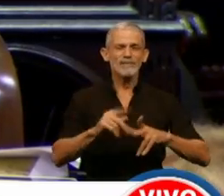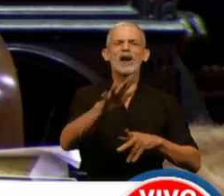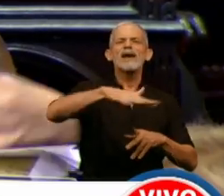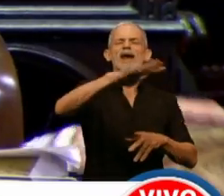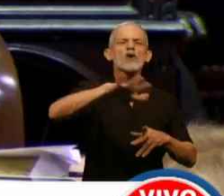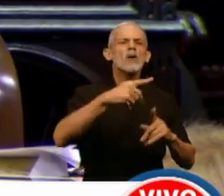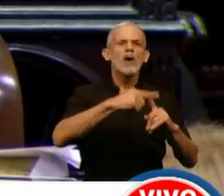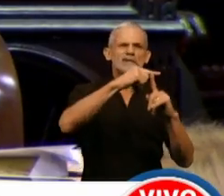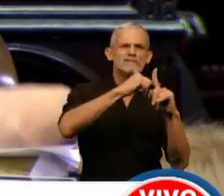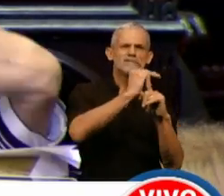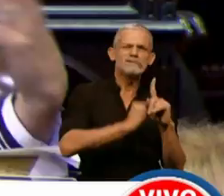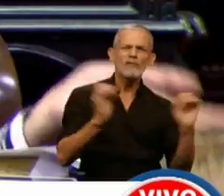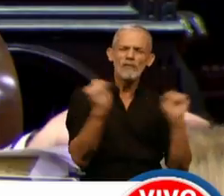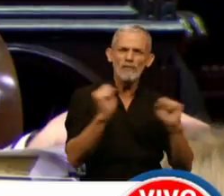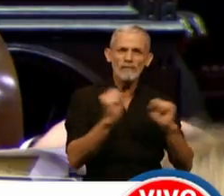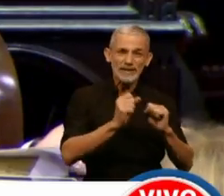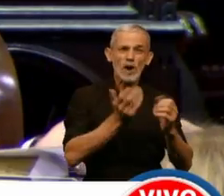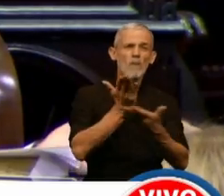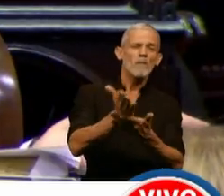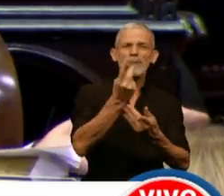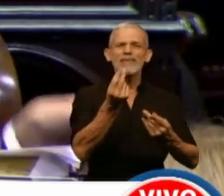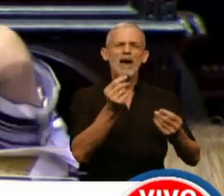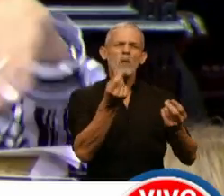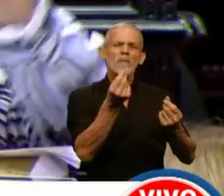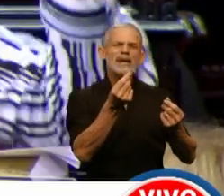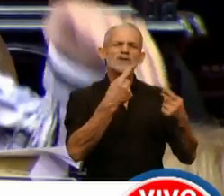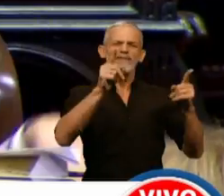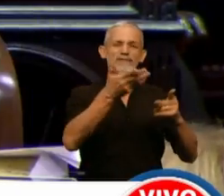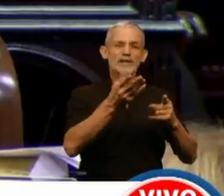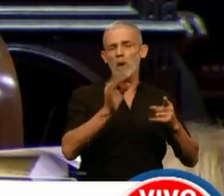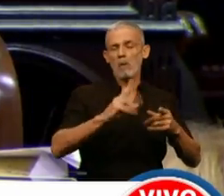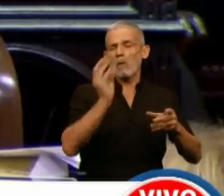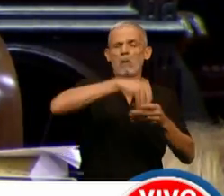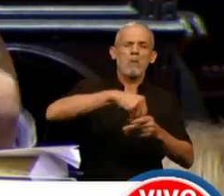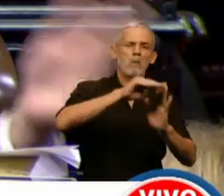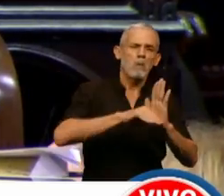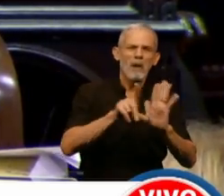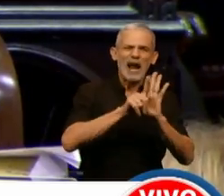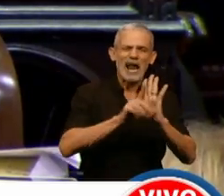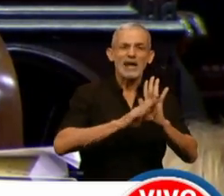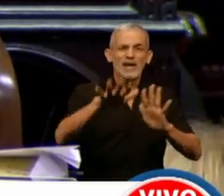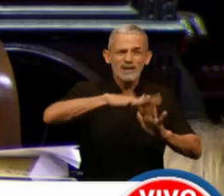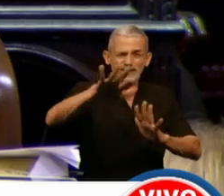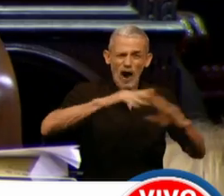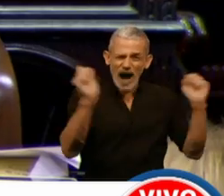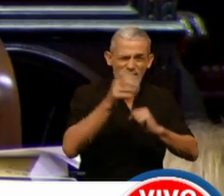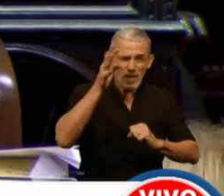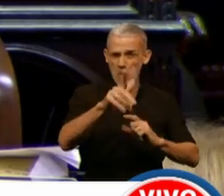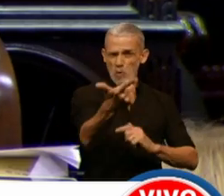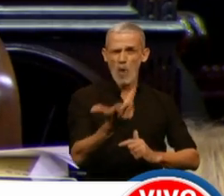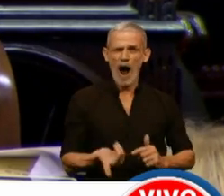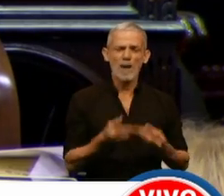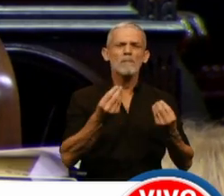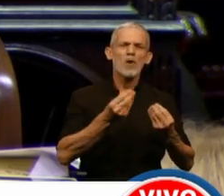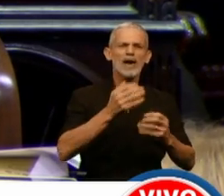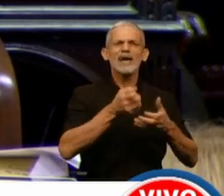que por las bajas temperaturas reclamaron un diferencial pero al voleo se los incorporaron y son zonas que no deberían recibir